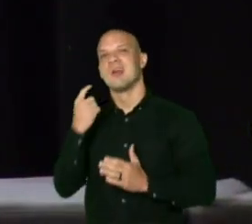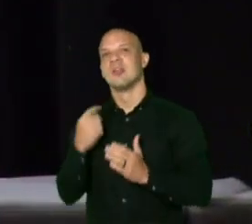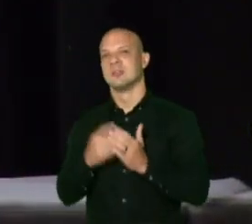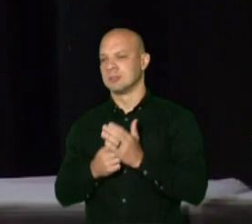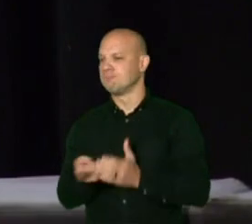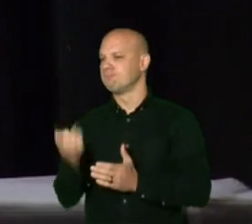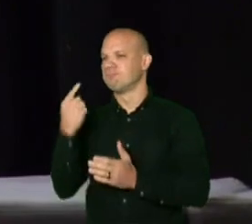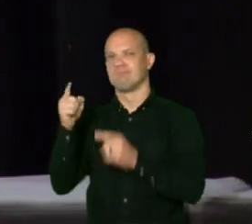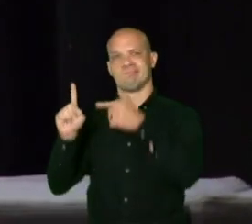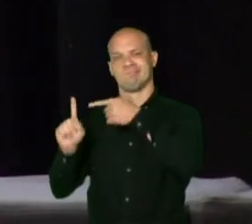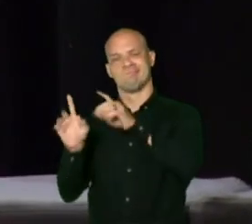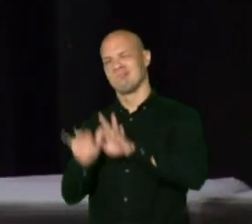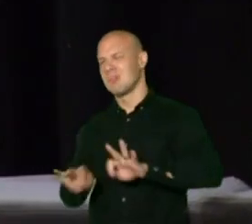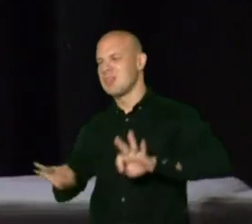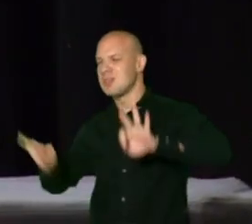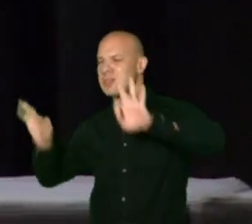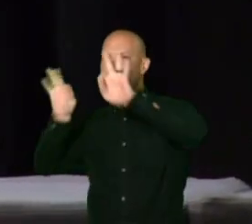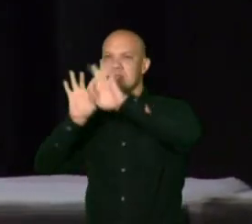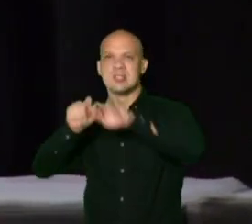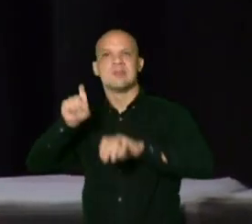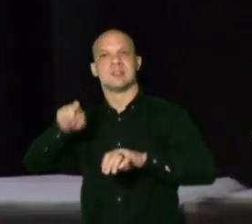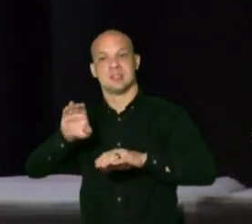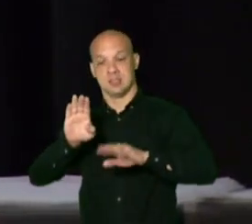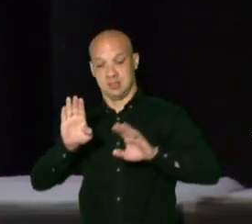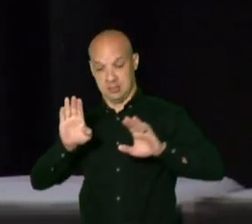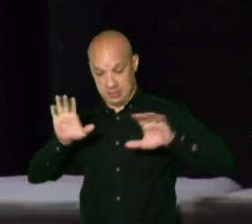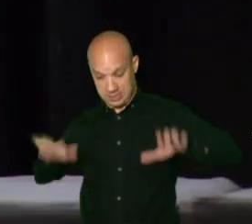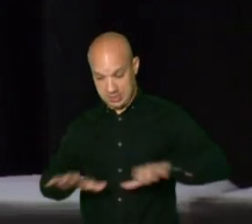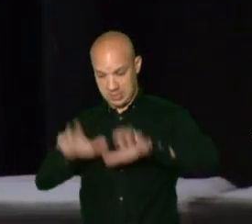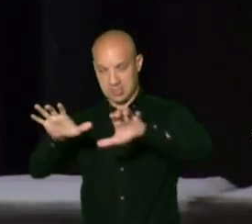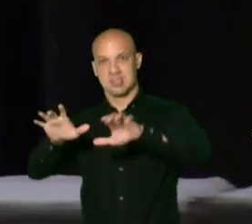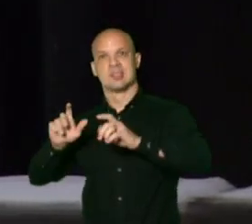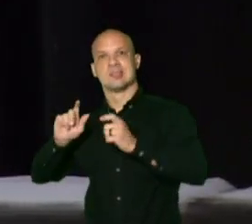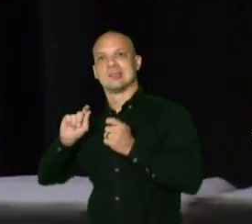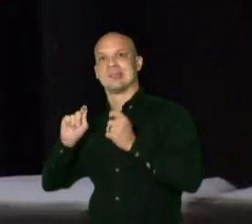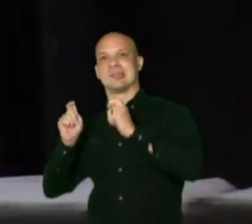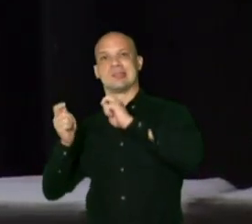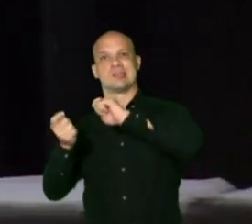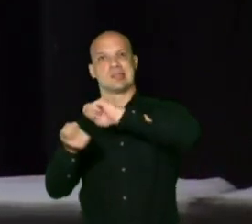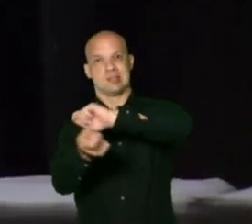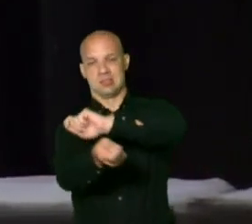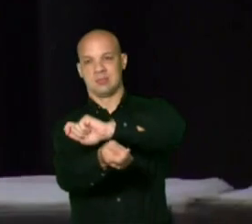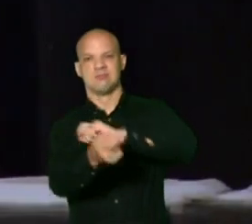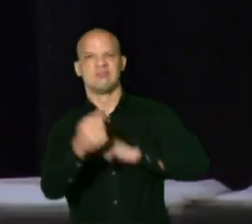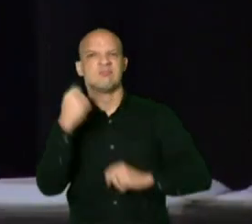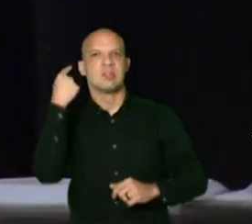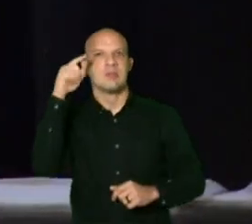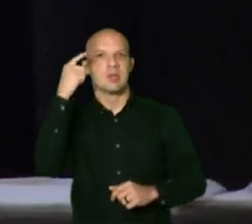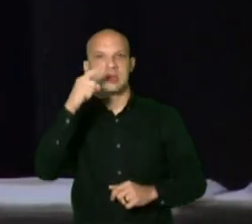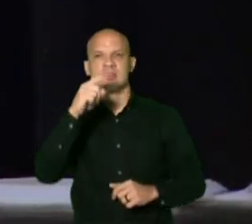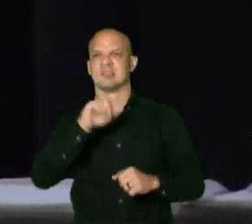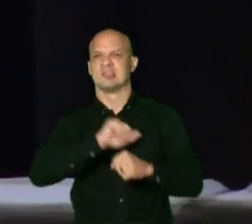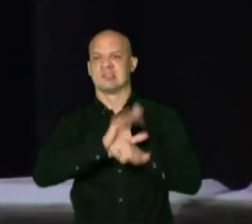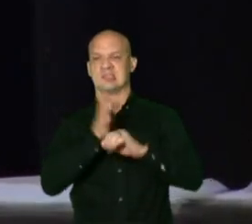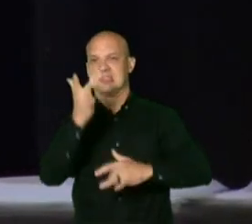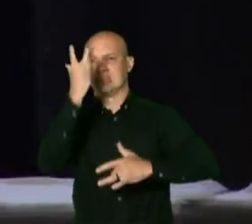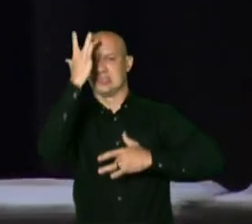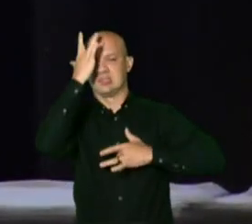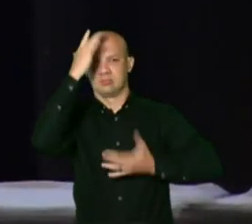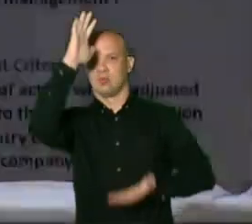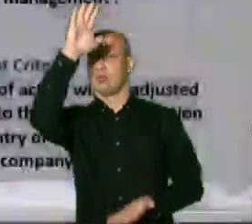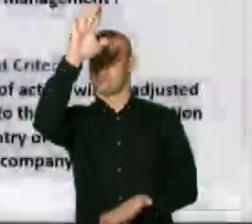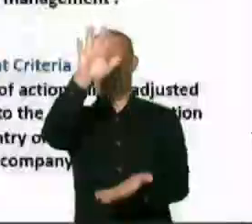asuntos medulares en el manejo del COVID es que requiere cambios de comportamiento para lograr la adhesión de las medidas de mitigación y así el control de